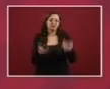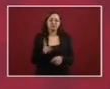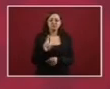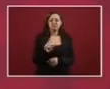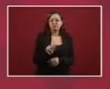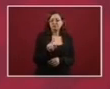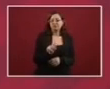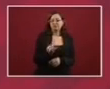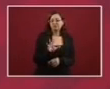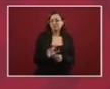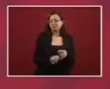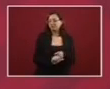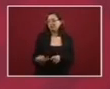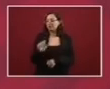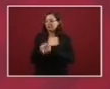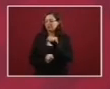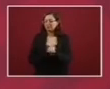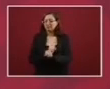pues